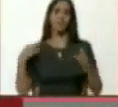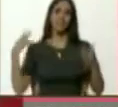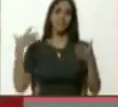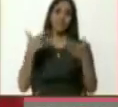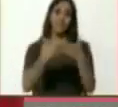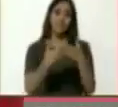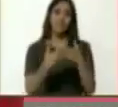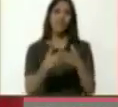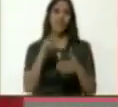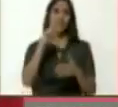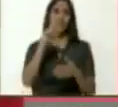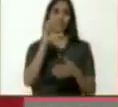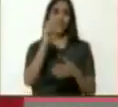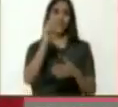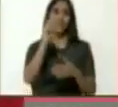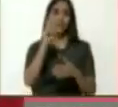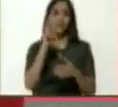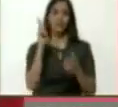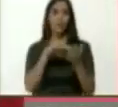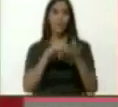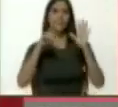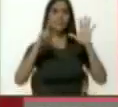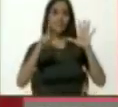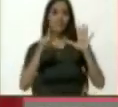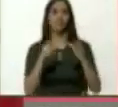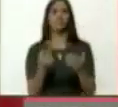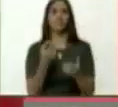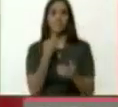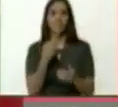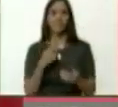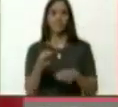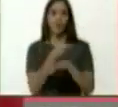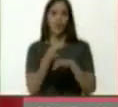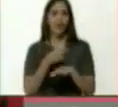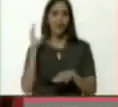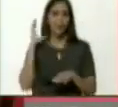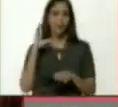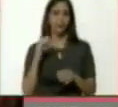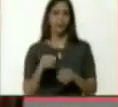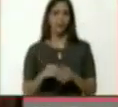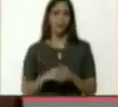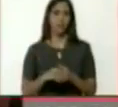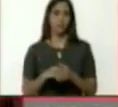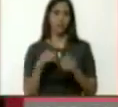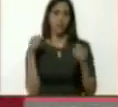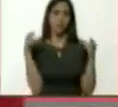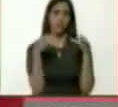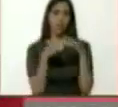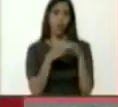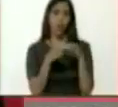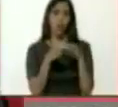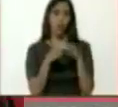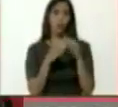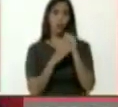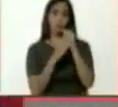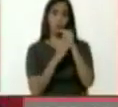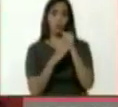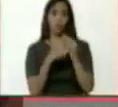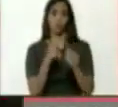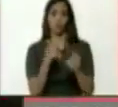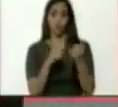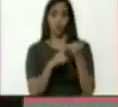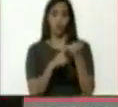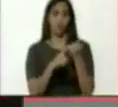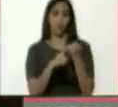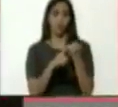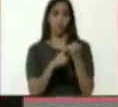de RCTV del 2007, yo decía que iban a gobernar el país. Y esa generación, encabezada por ese